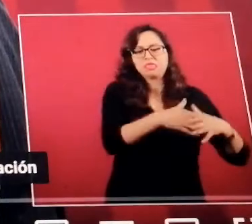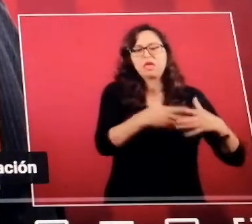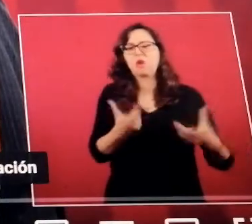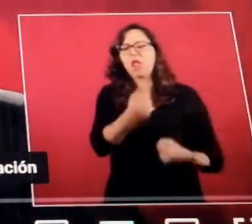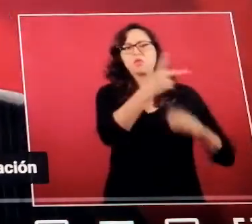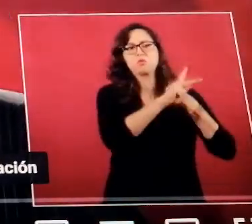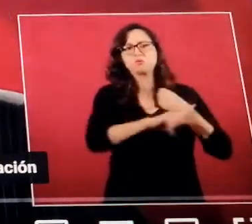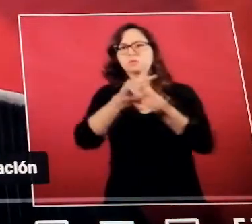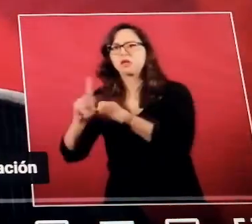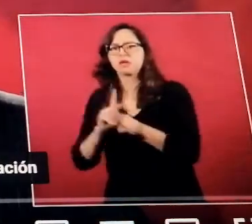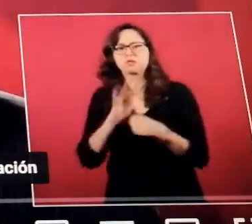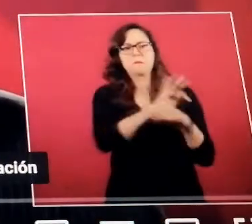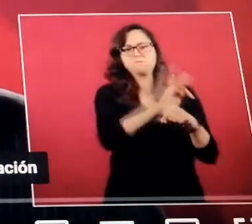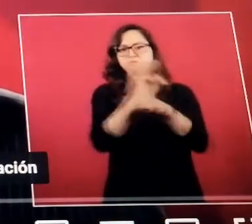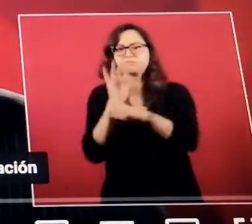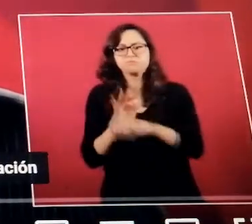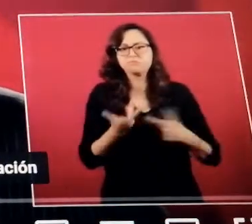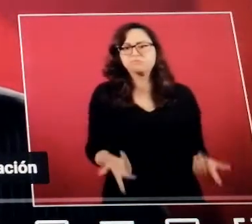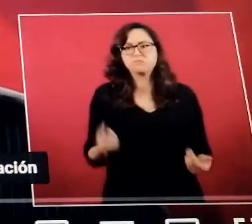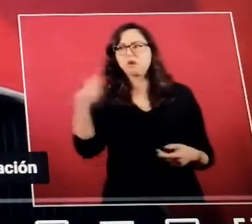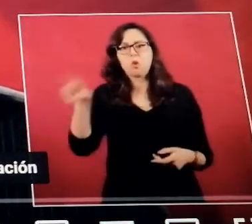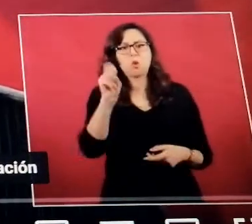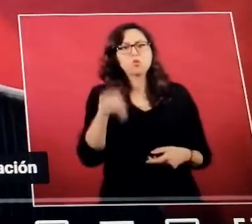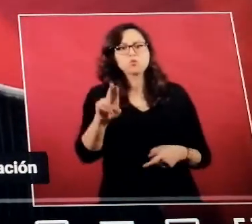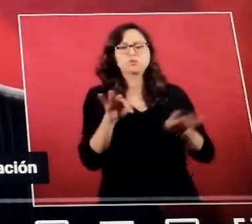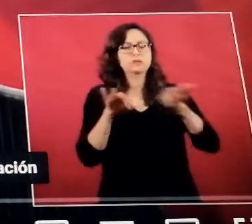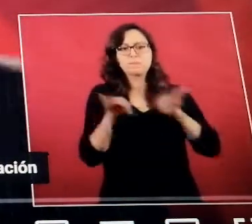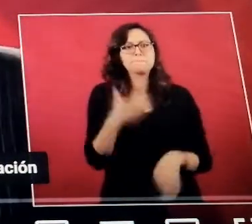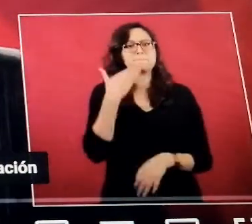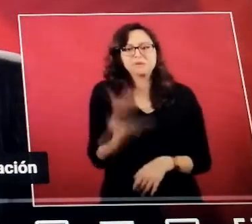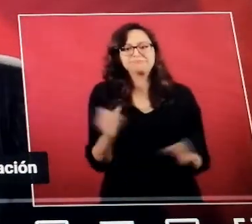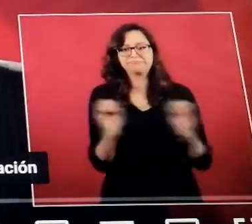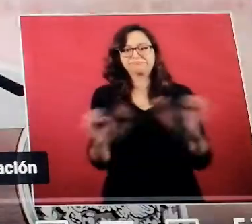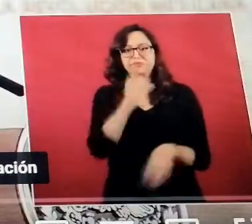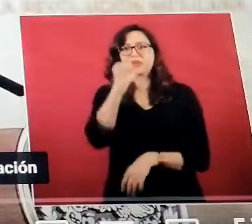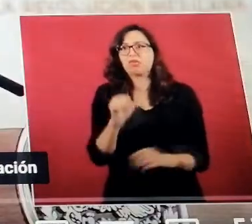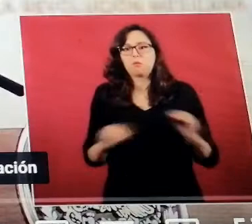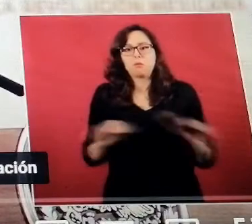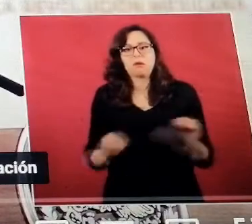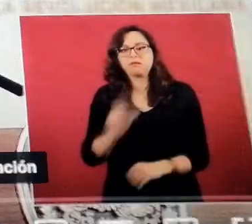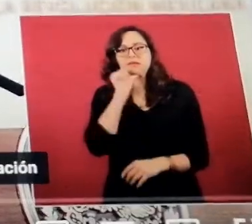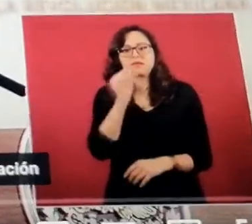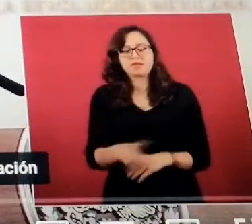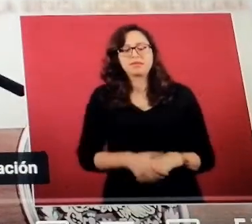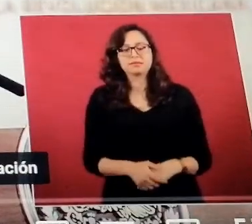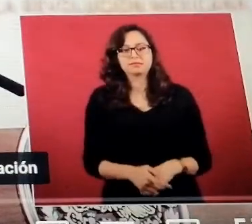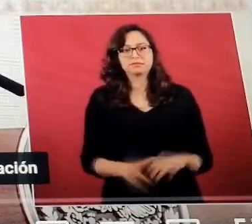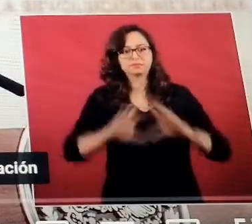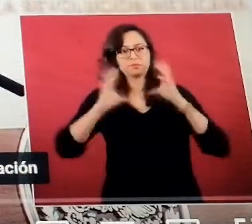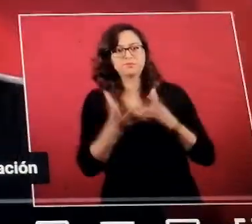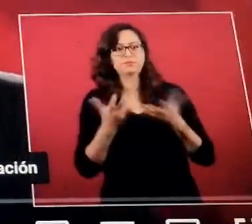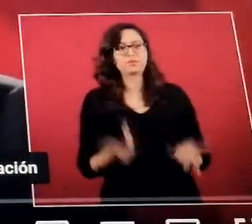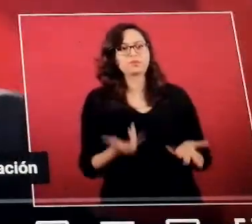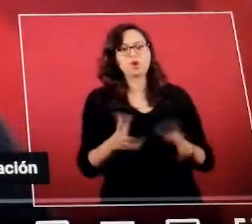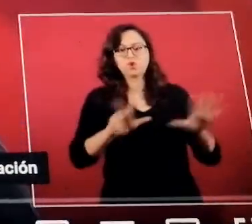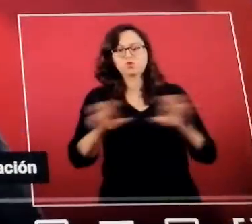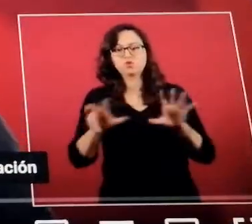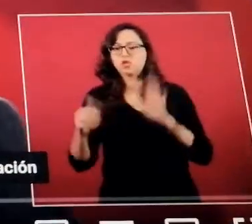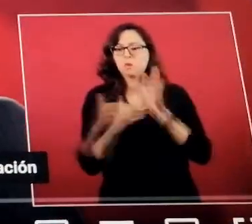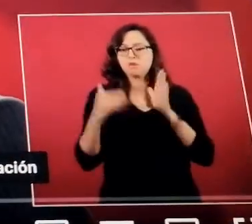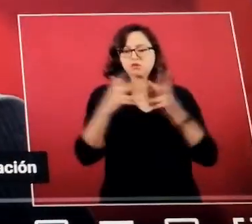en el mundo, y que no estaban haciendo nada, que no habían hecho nada por ayudar a más de